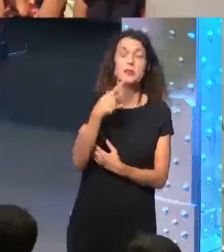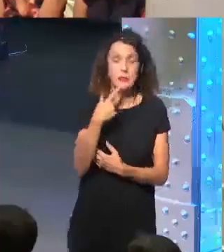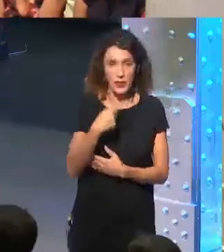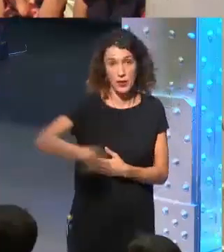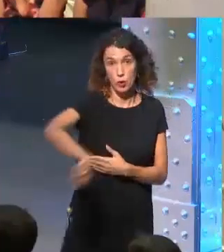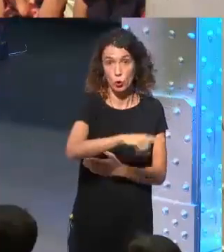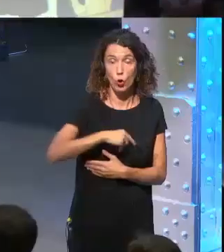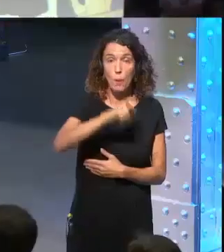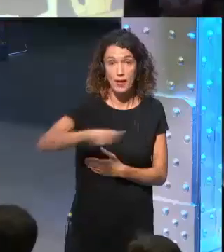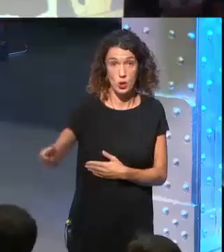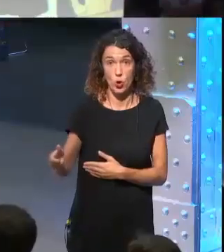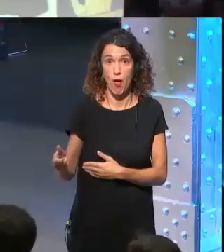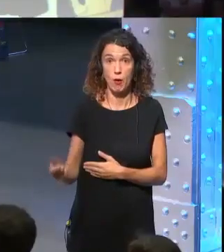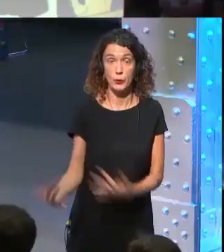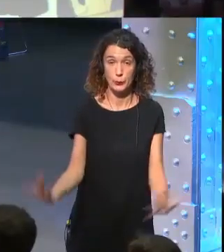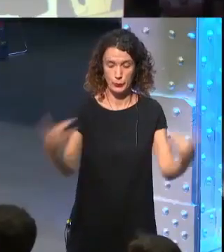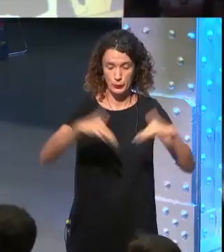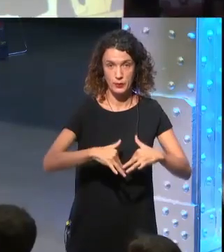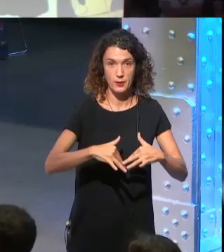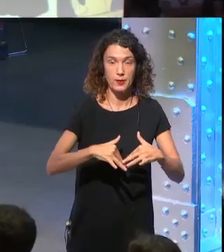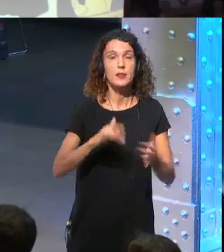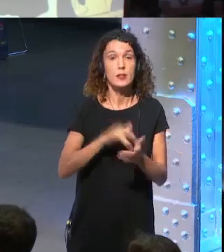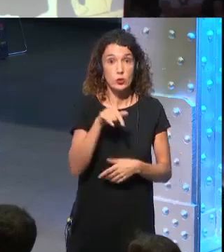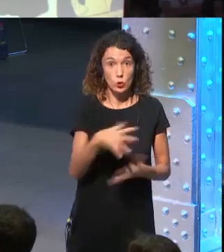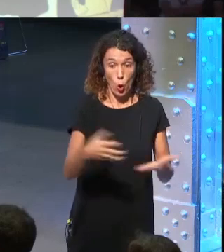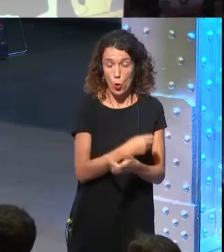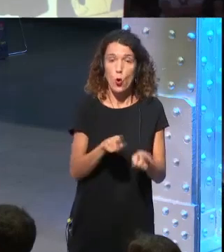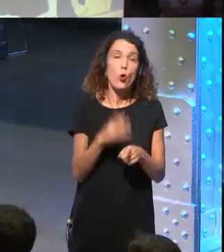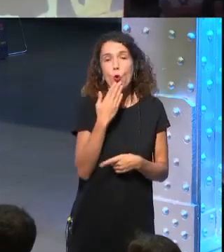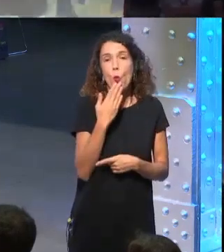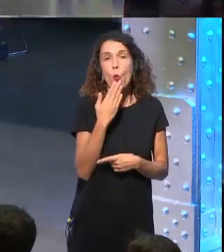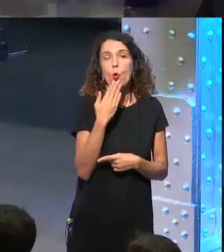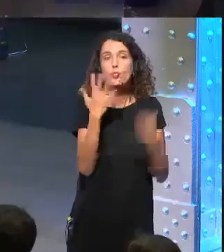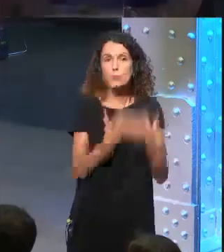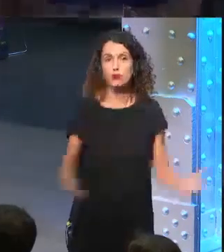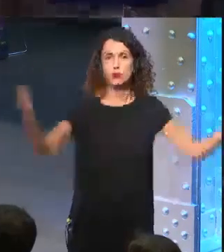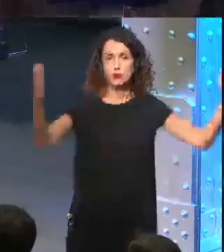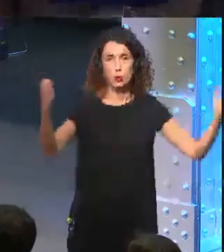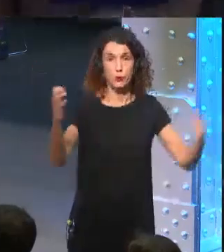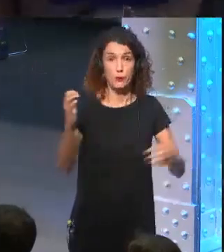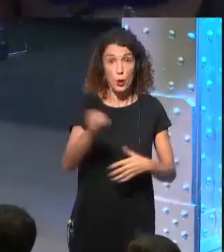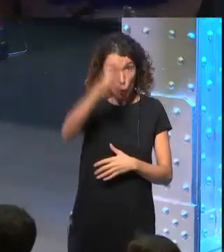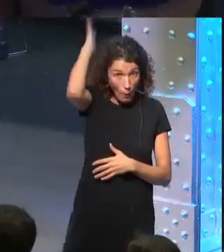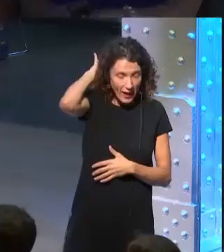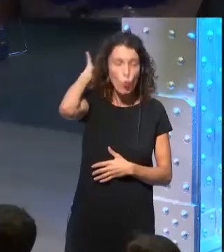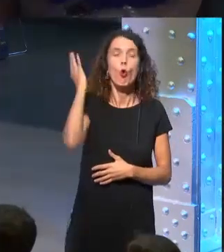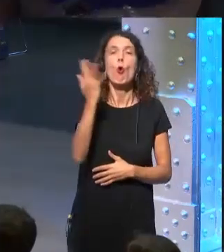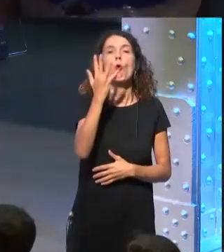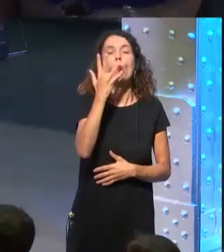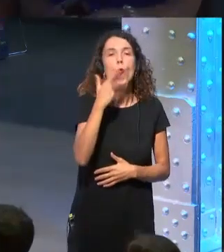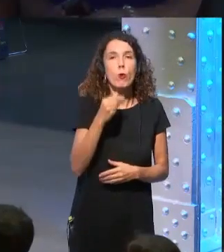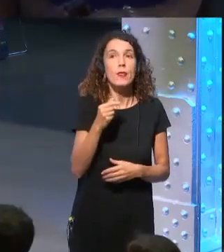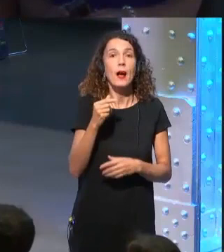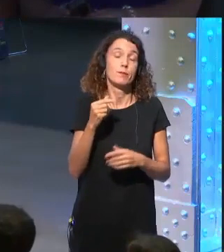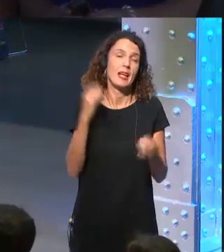que todos los que han acudido a este auditorio, que es prácticamente como un odeón romano, conozcan la actividad